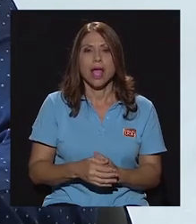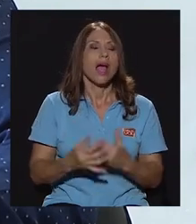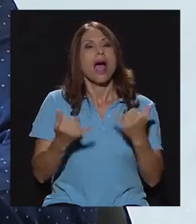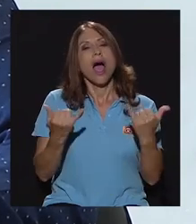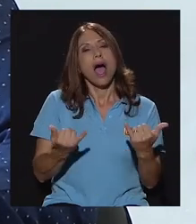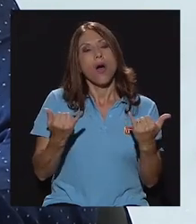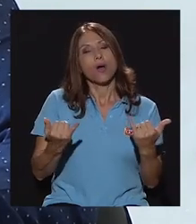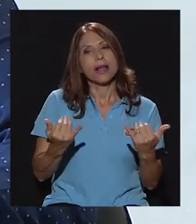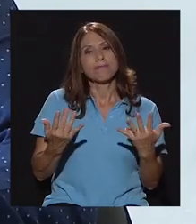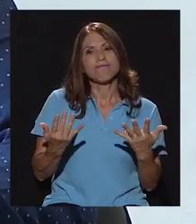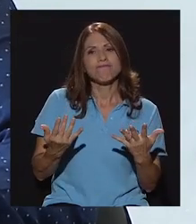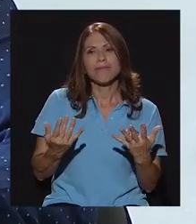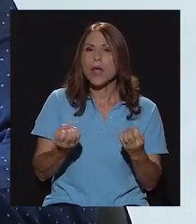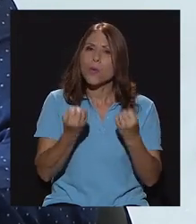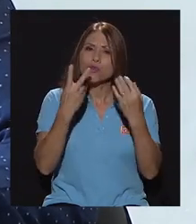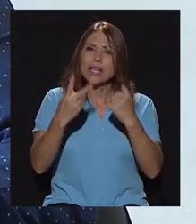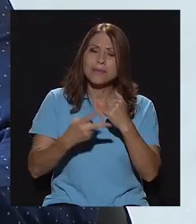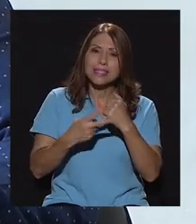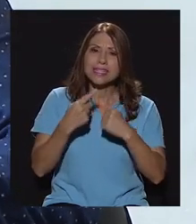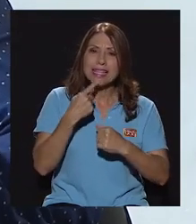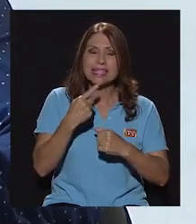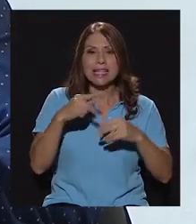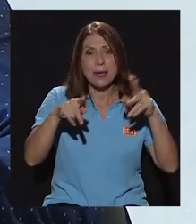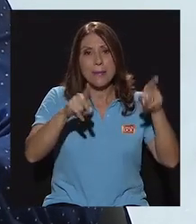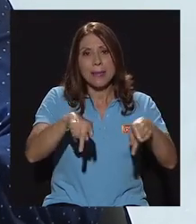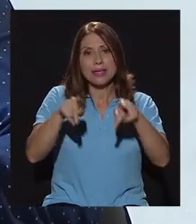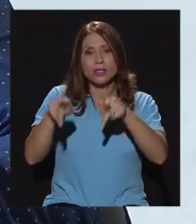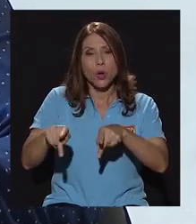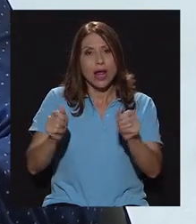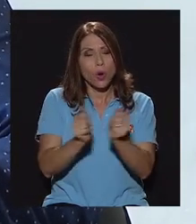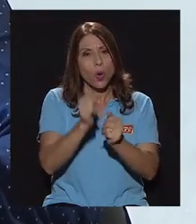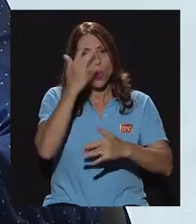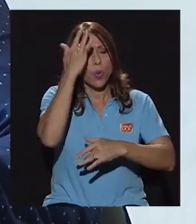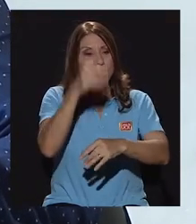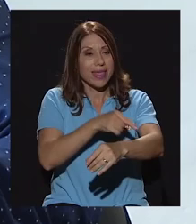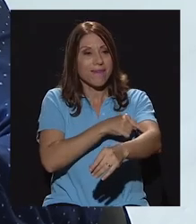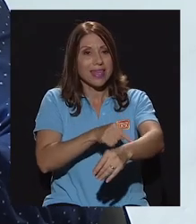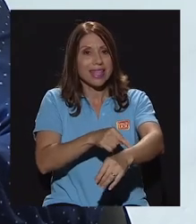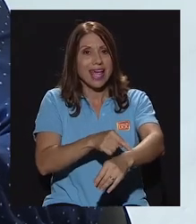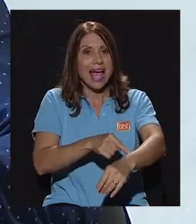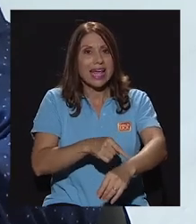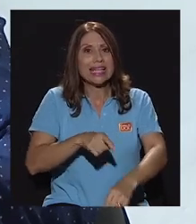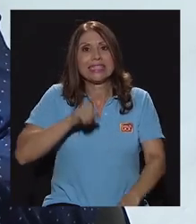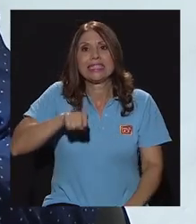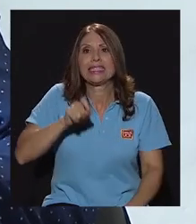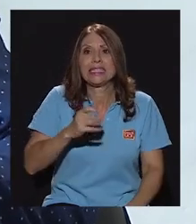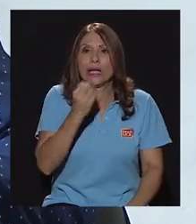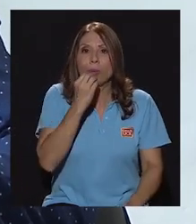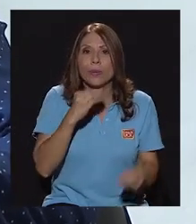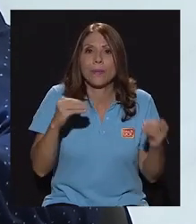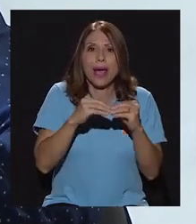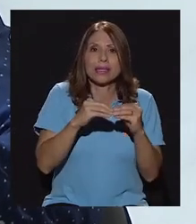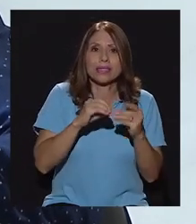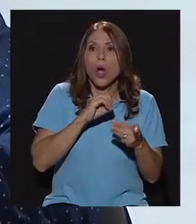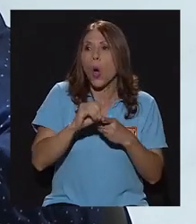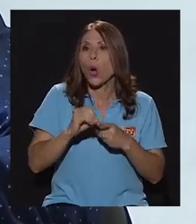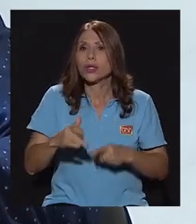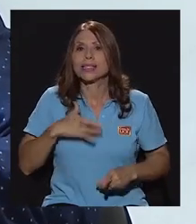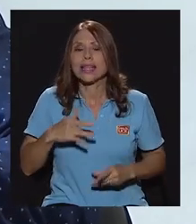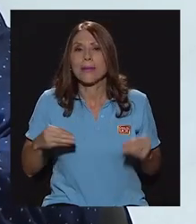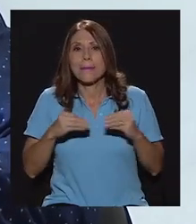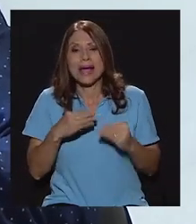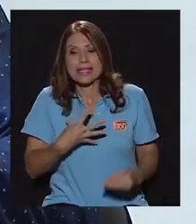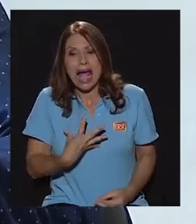preguntarle, porque muchas veces se dice que es que la persona diabética tiene más necesidad o siente más hambre que una persona